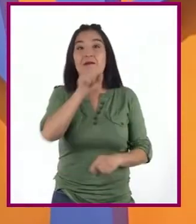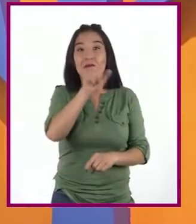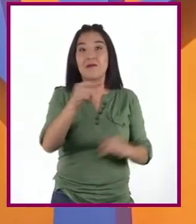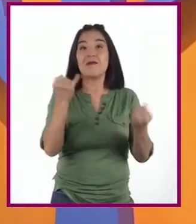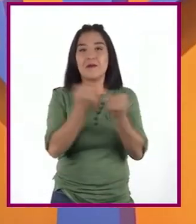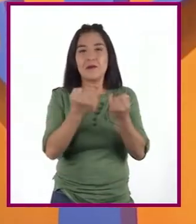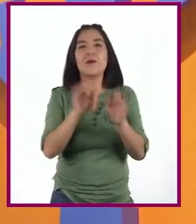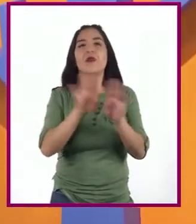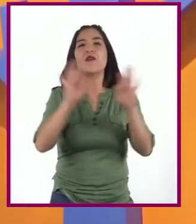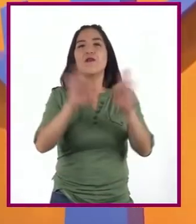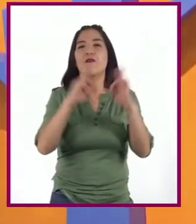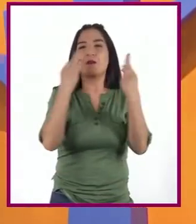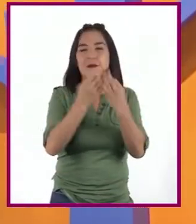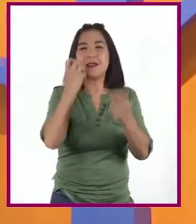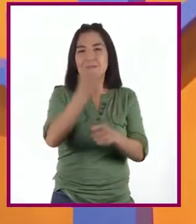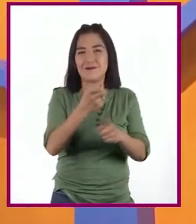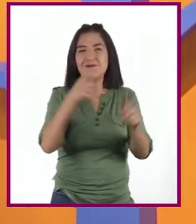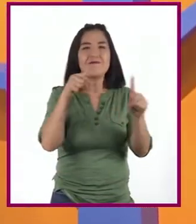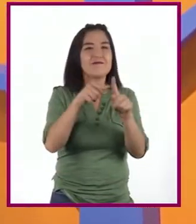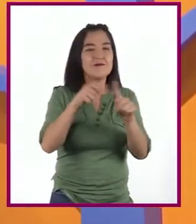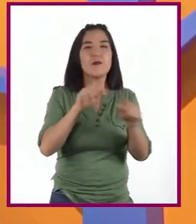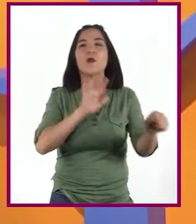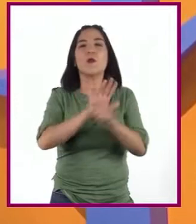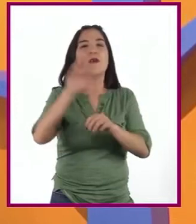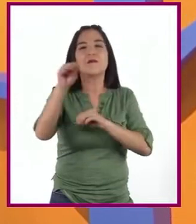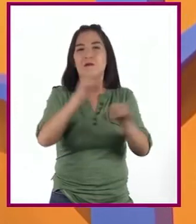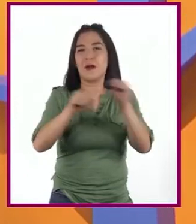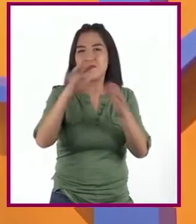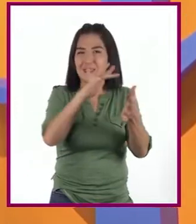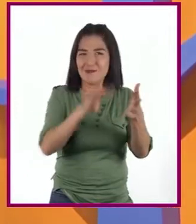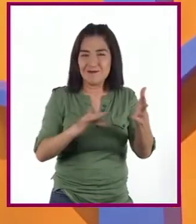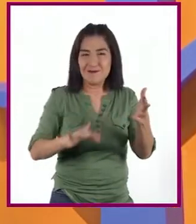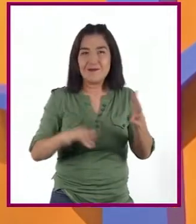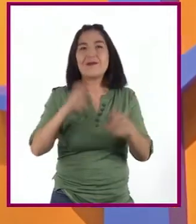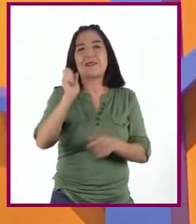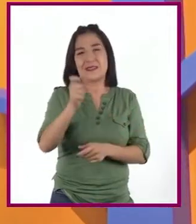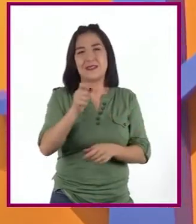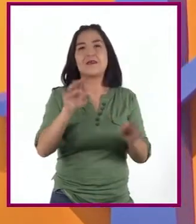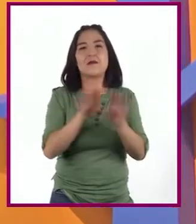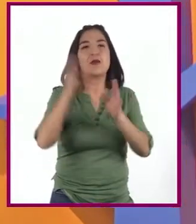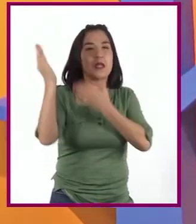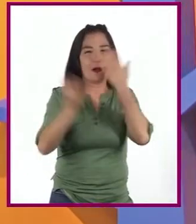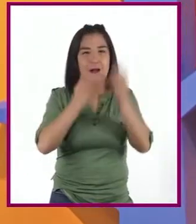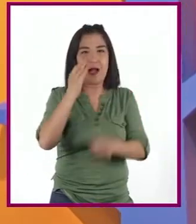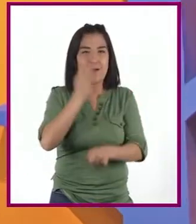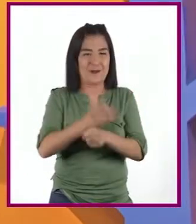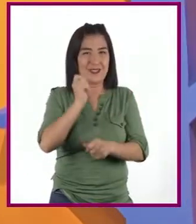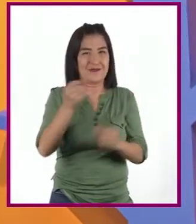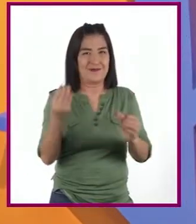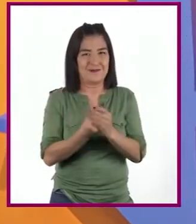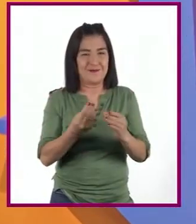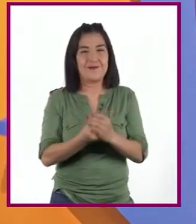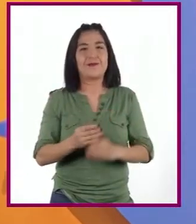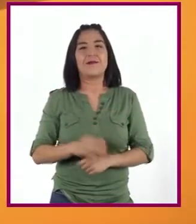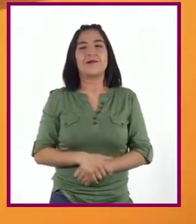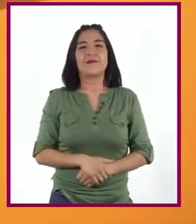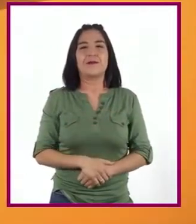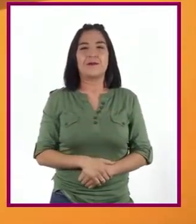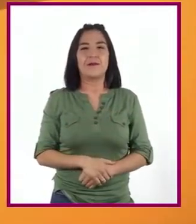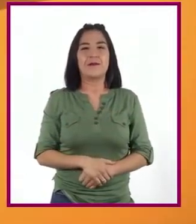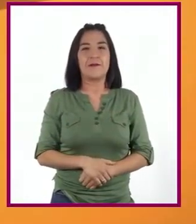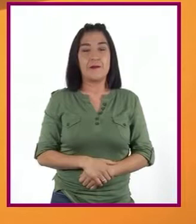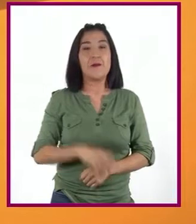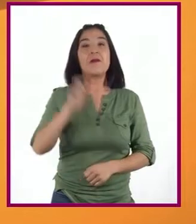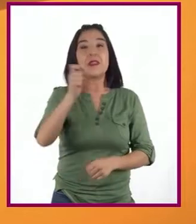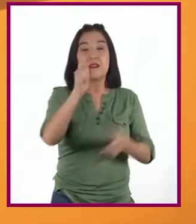incluso a formar parte importante de un movimiento literario como los que estudiaremos en esta sesión.